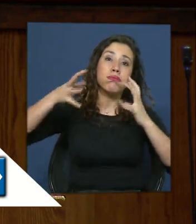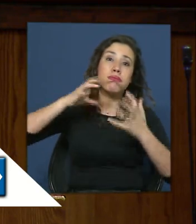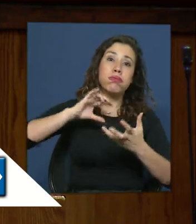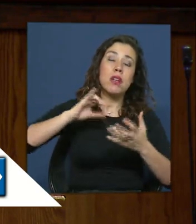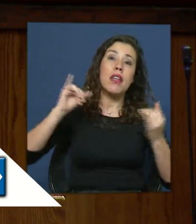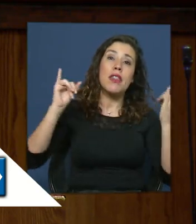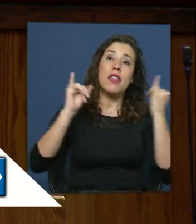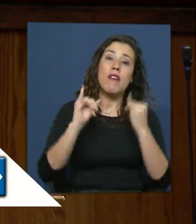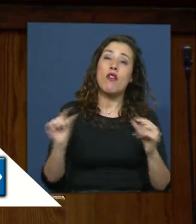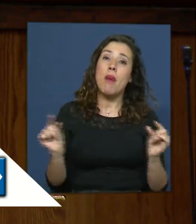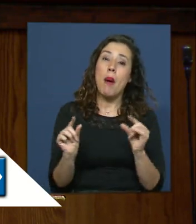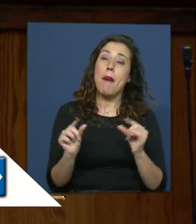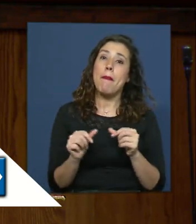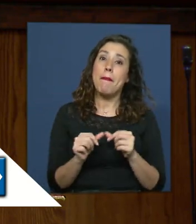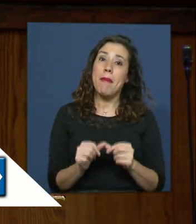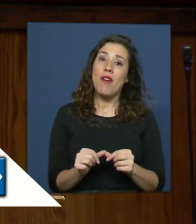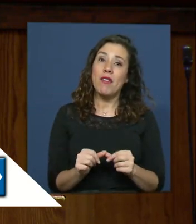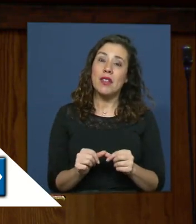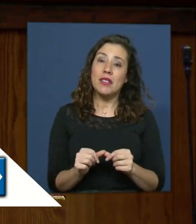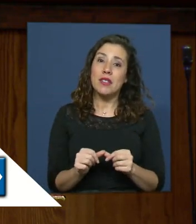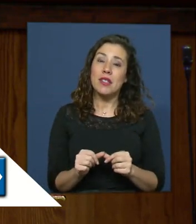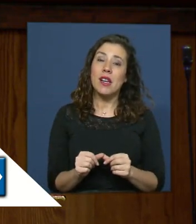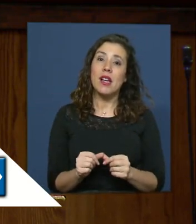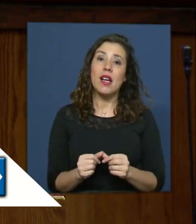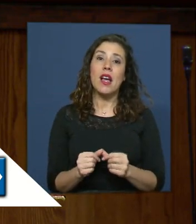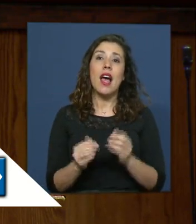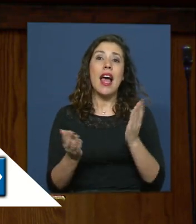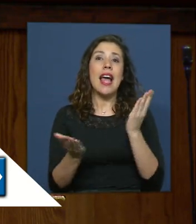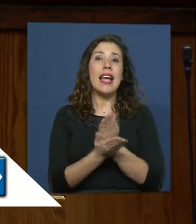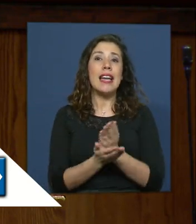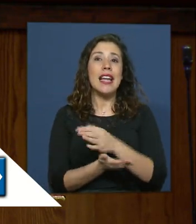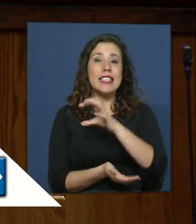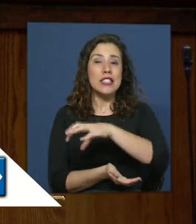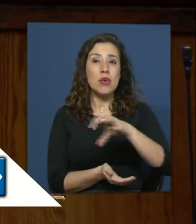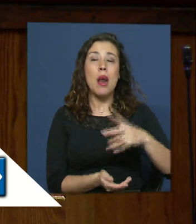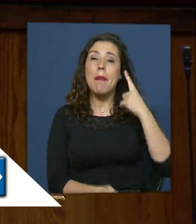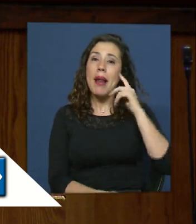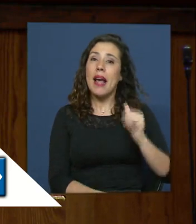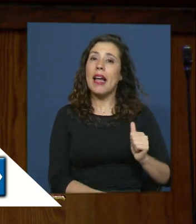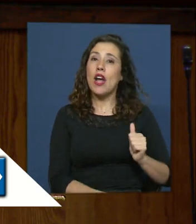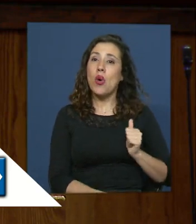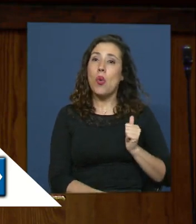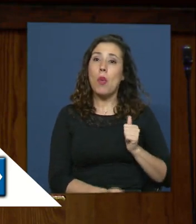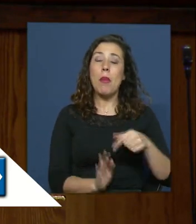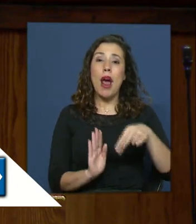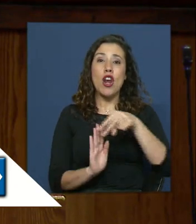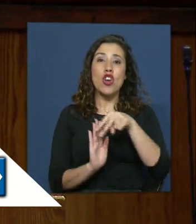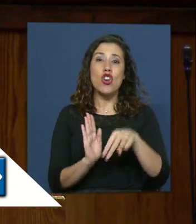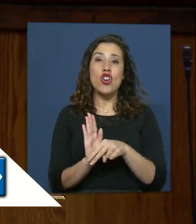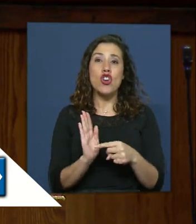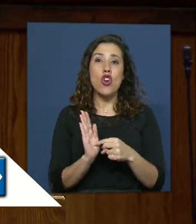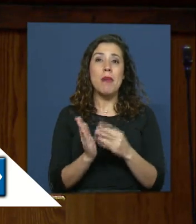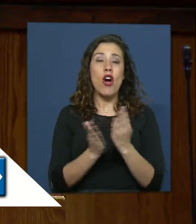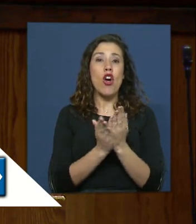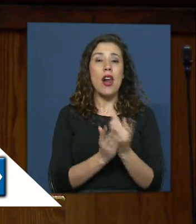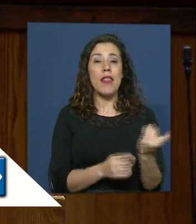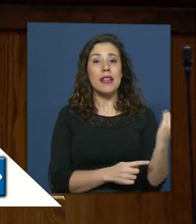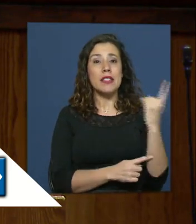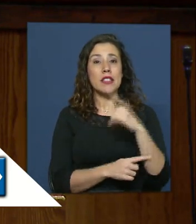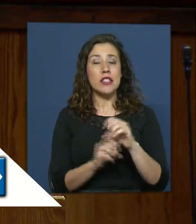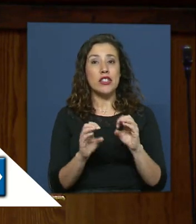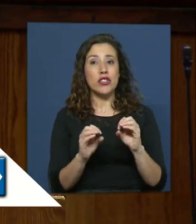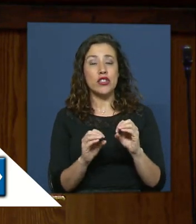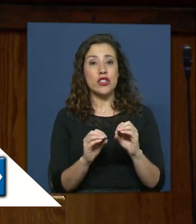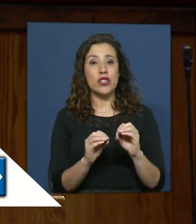manera transitoria a un establecimiento educacional del cumplimiento de las normas de la jornada escolar completa